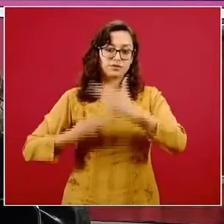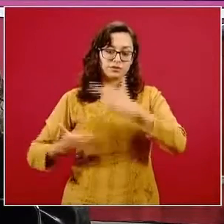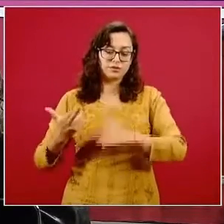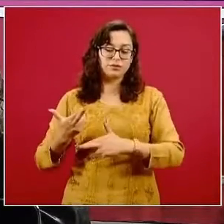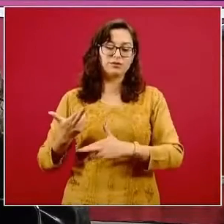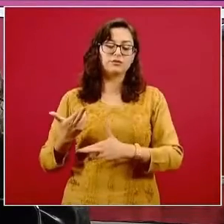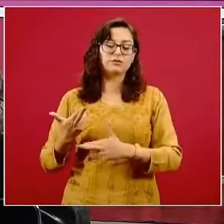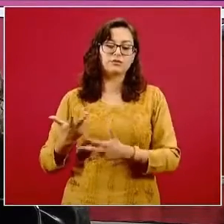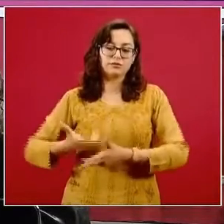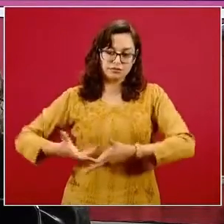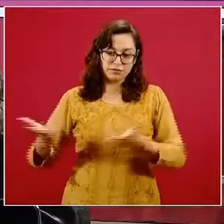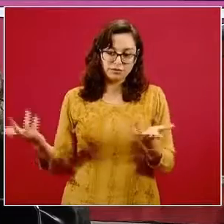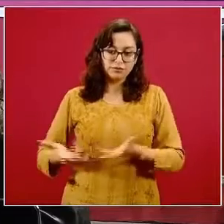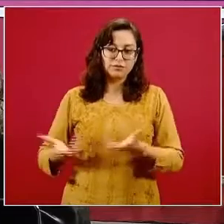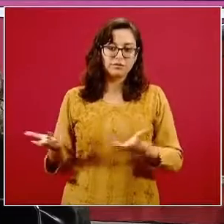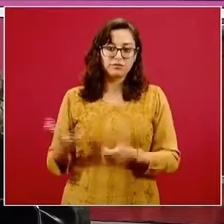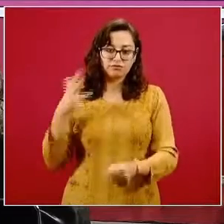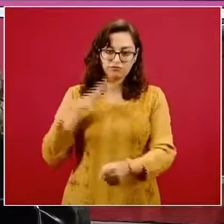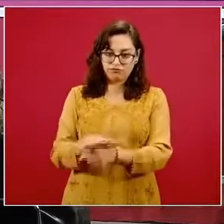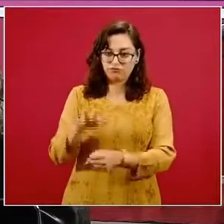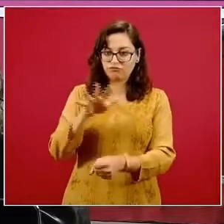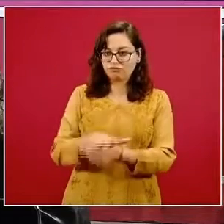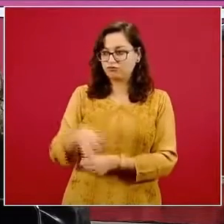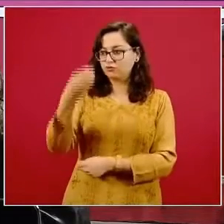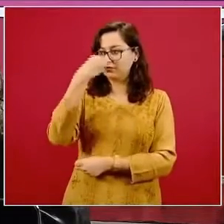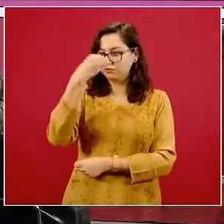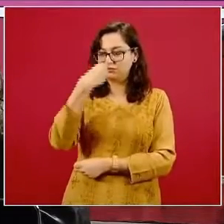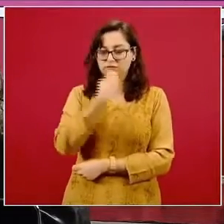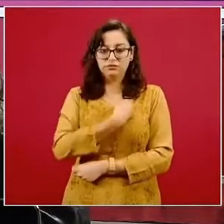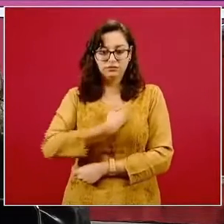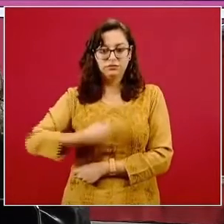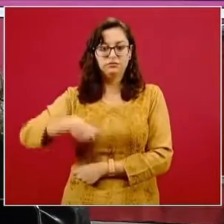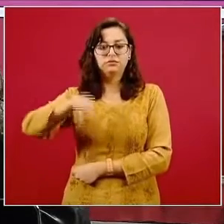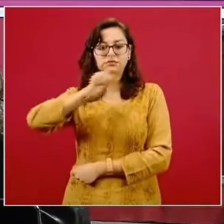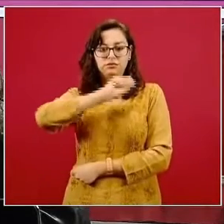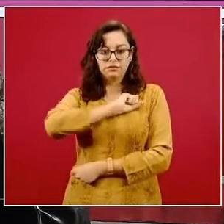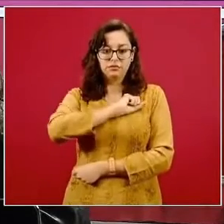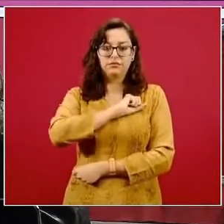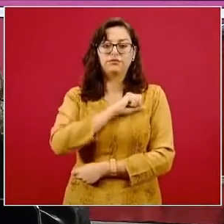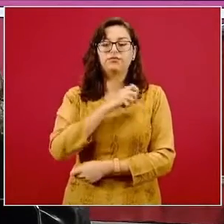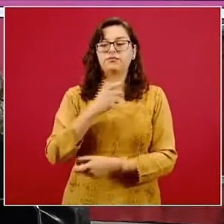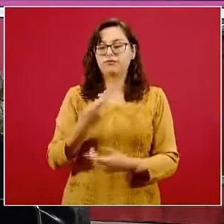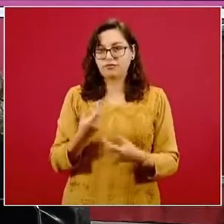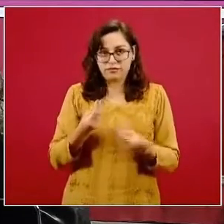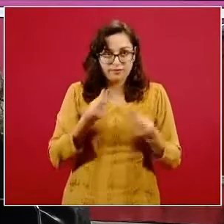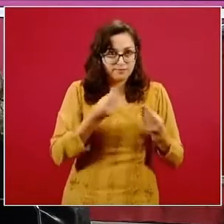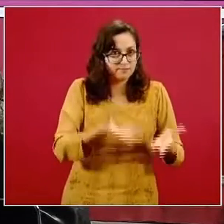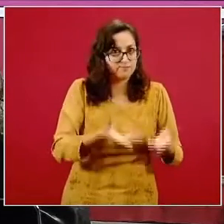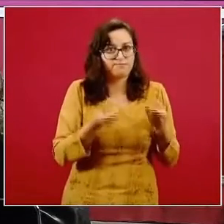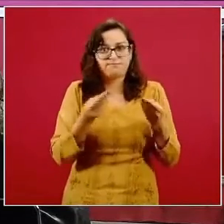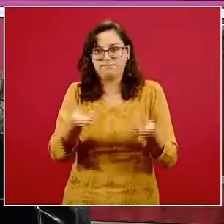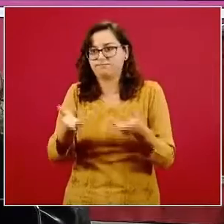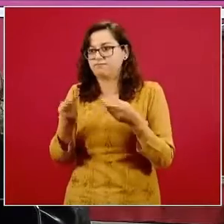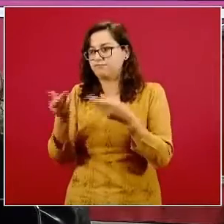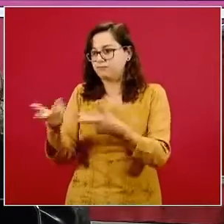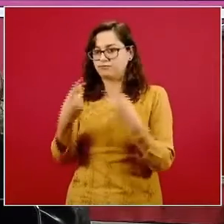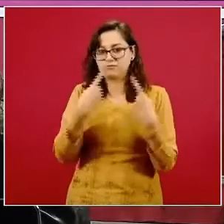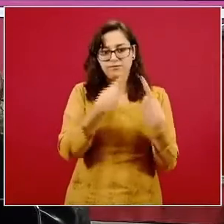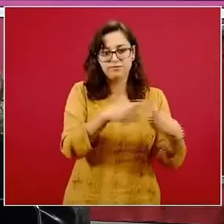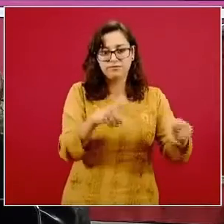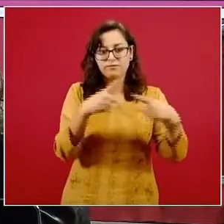de producir suficientes alimentos sanos provenientes de estas milpas biodiversas y de esta diversidad de